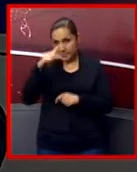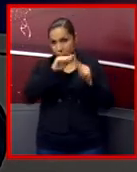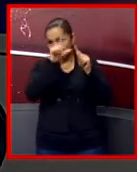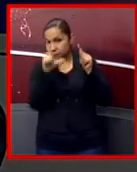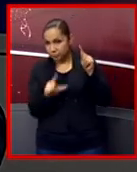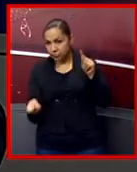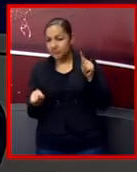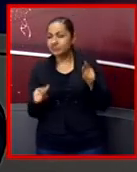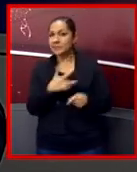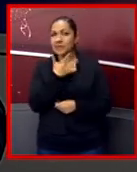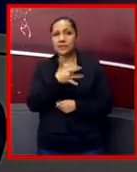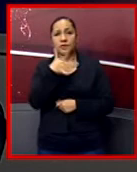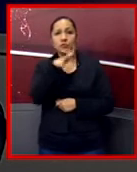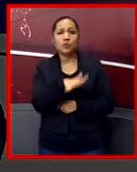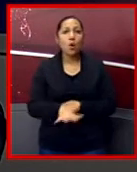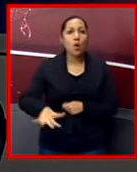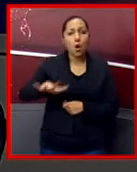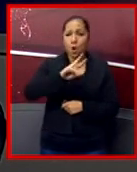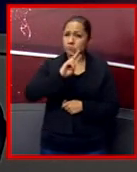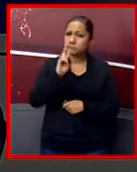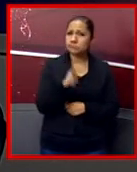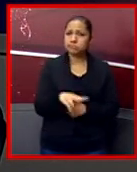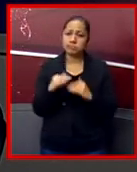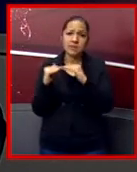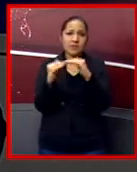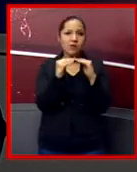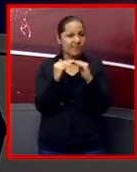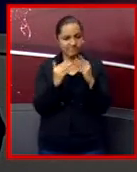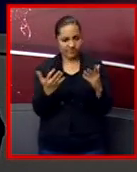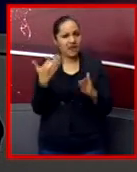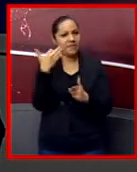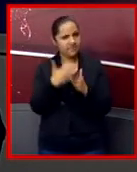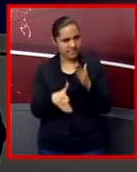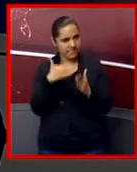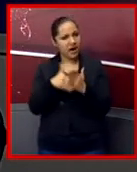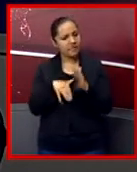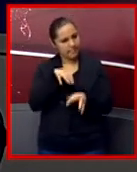país aún se enfrentan retos de construir una sociedad totalmente